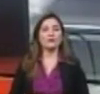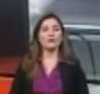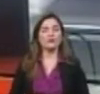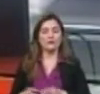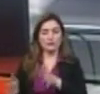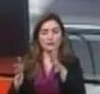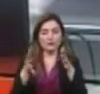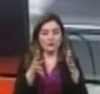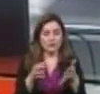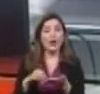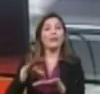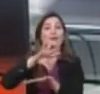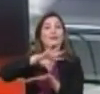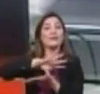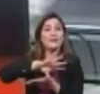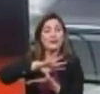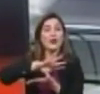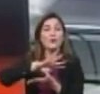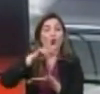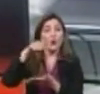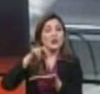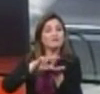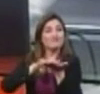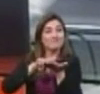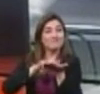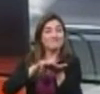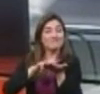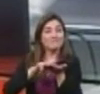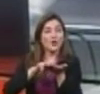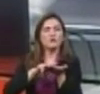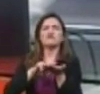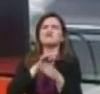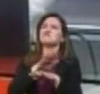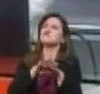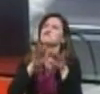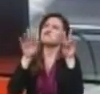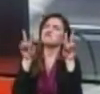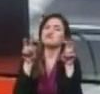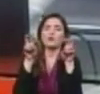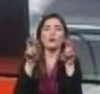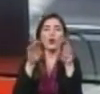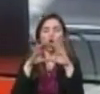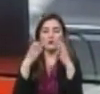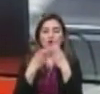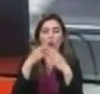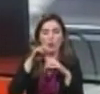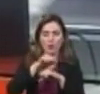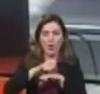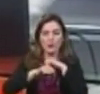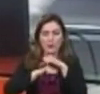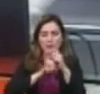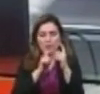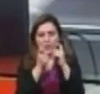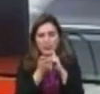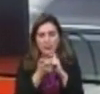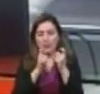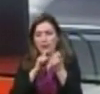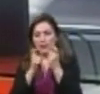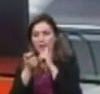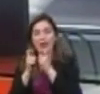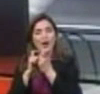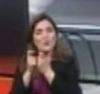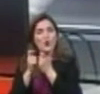La Asamblea Nacional suspendió la sesión en la que se iba a llevar a cabo la reestructura de comisiones, Consejo de la Administración